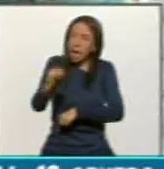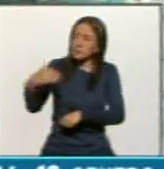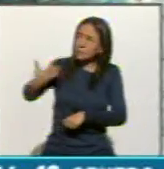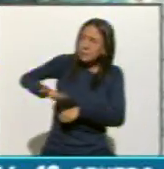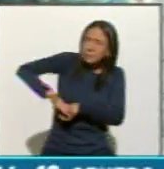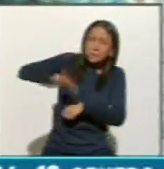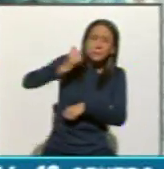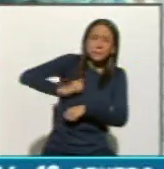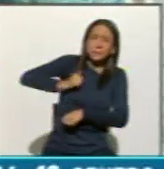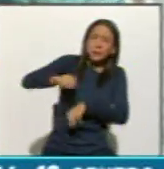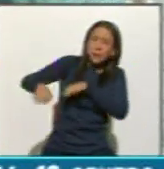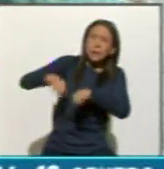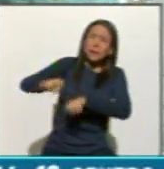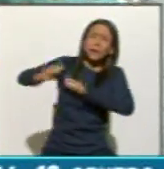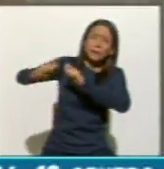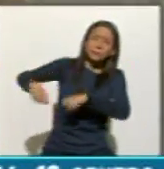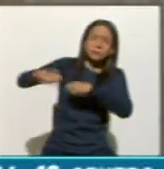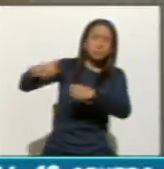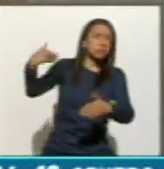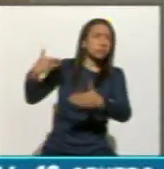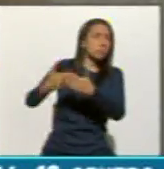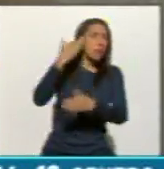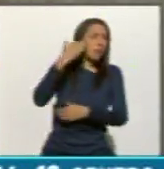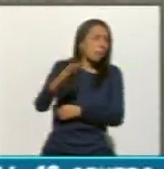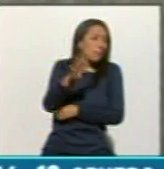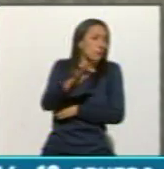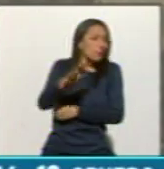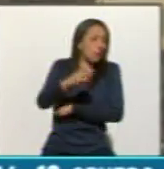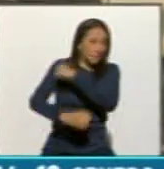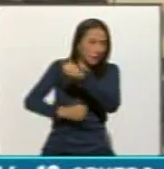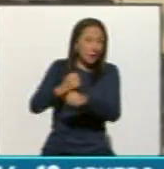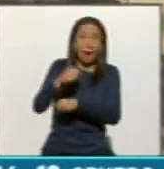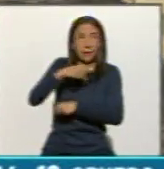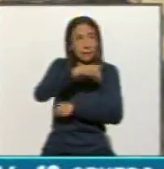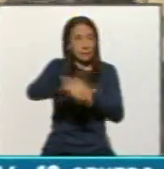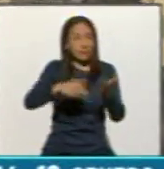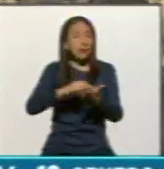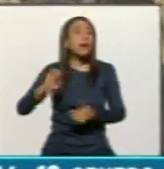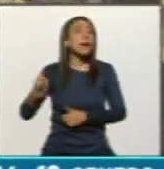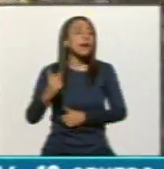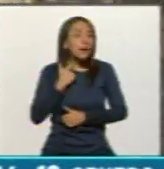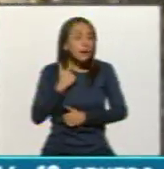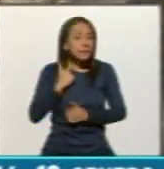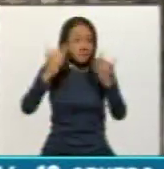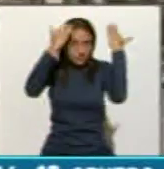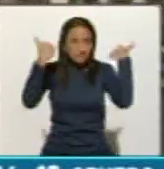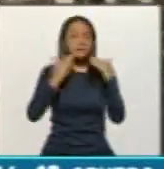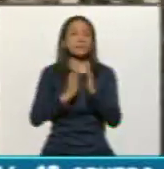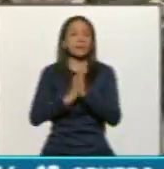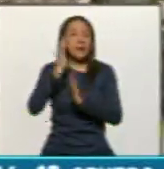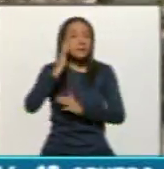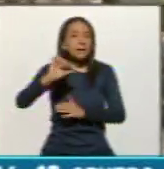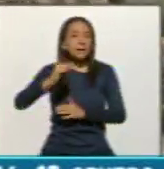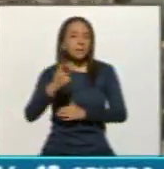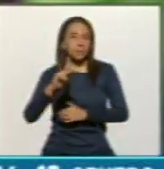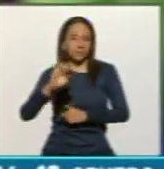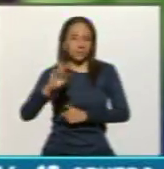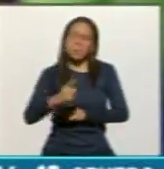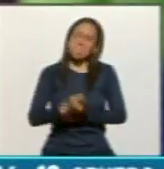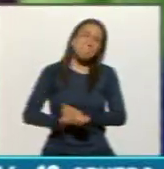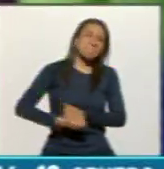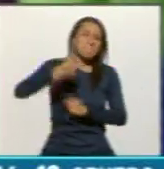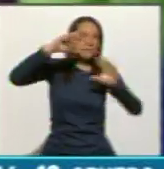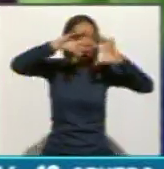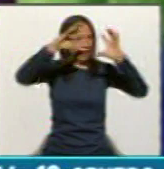de al menos 400 años. Fue en este ex convento de San Agustín donde se elaboró la primera piñata de barro en